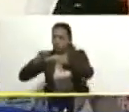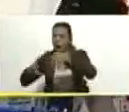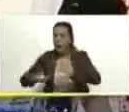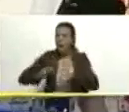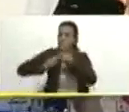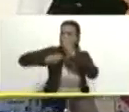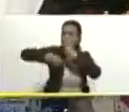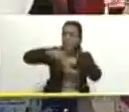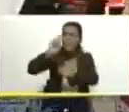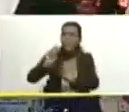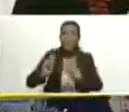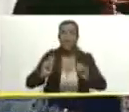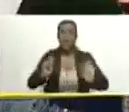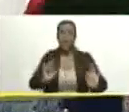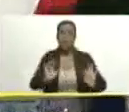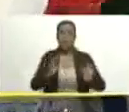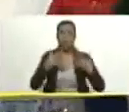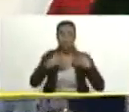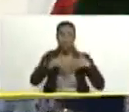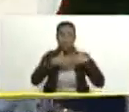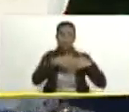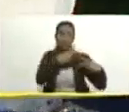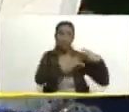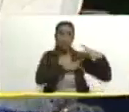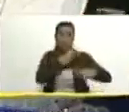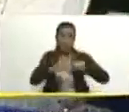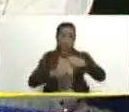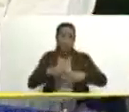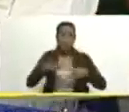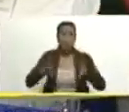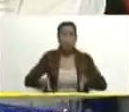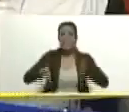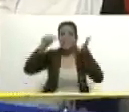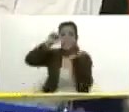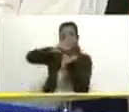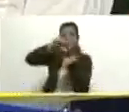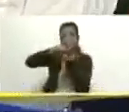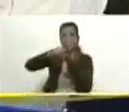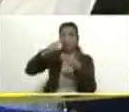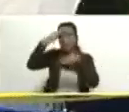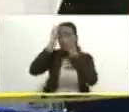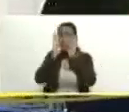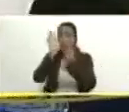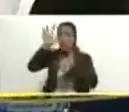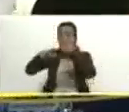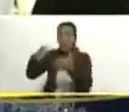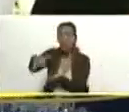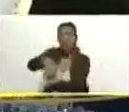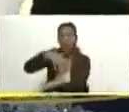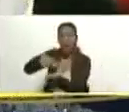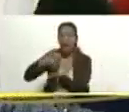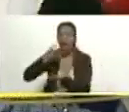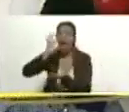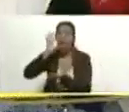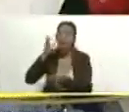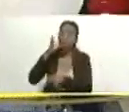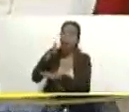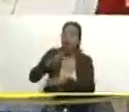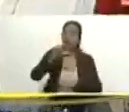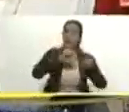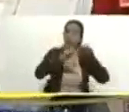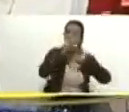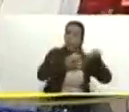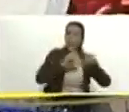productos a través de nuestras plantas productoras, a través de nuestros centros de atención a los productores, porque no solamente vamos a la gran asociación,